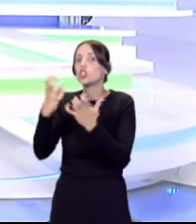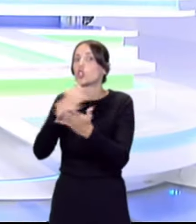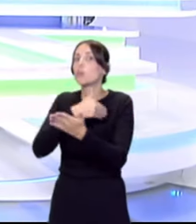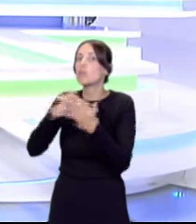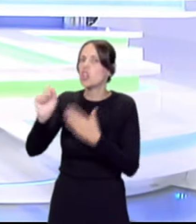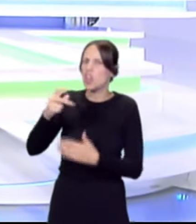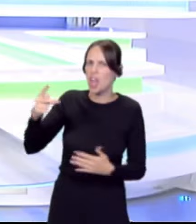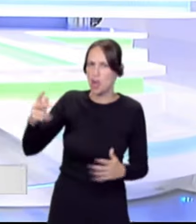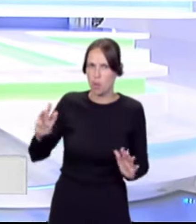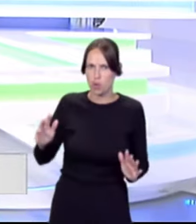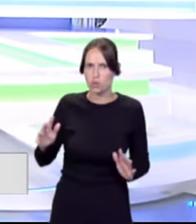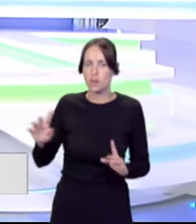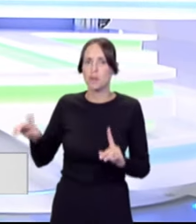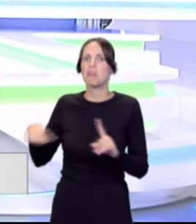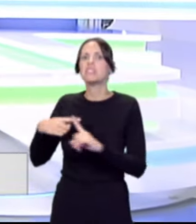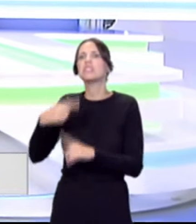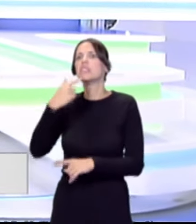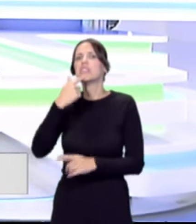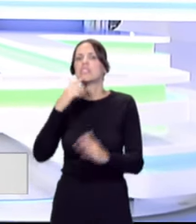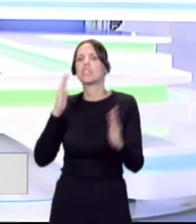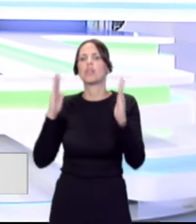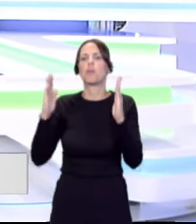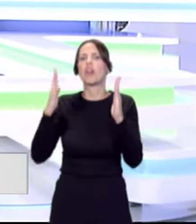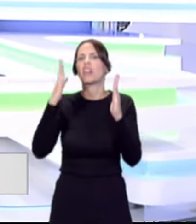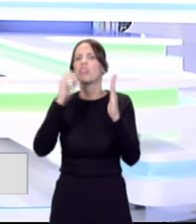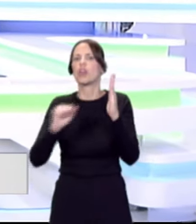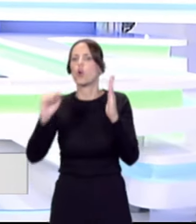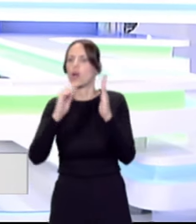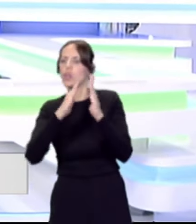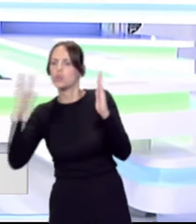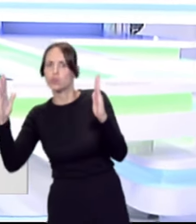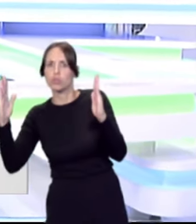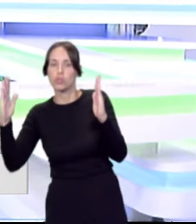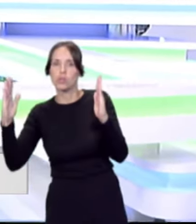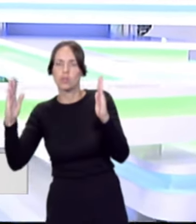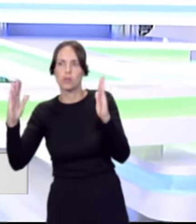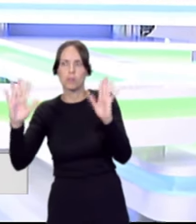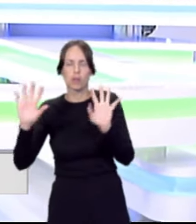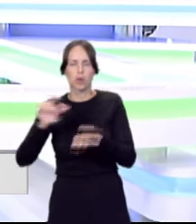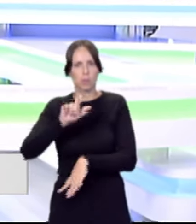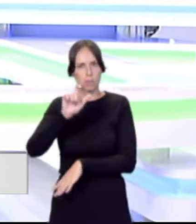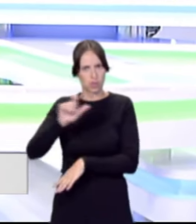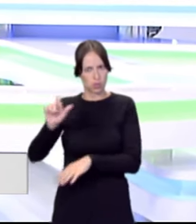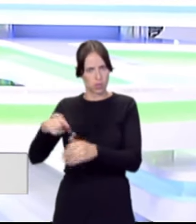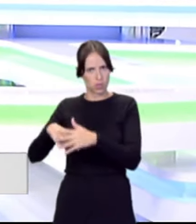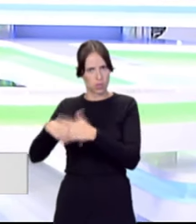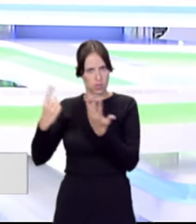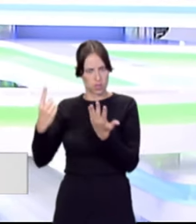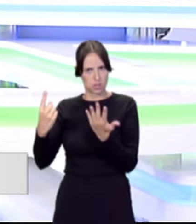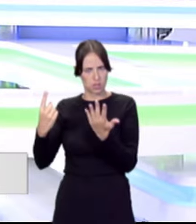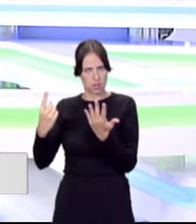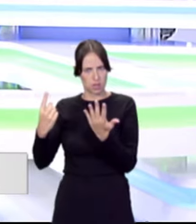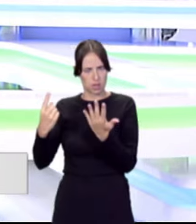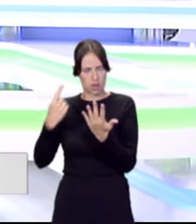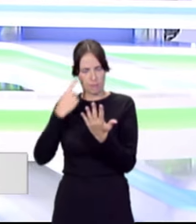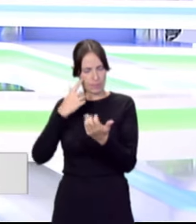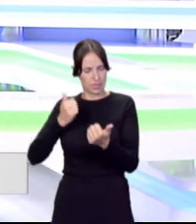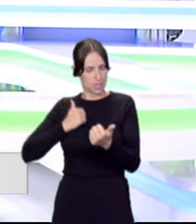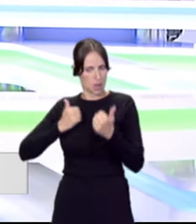decirlo. Decía que por 5 años. Y de esos 16, es que no se me ocurre otro término, una